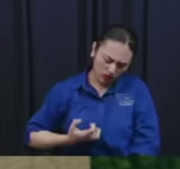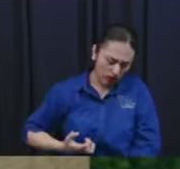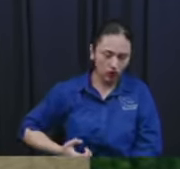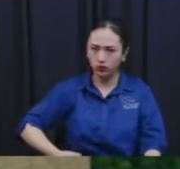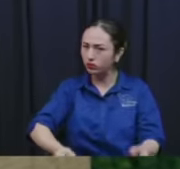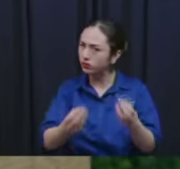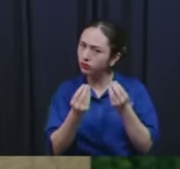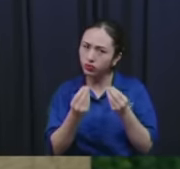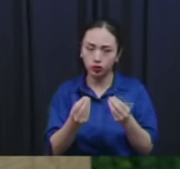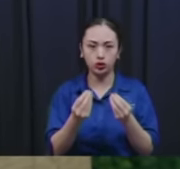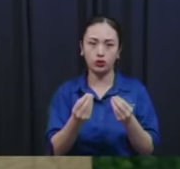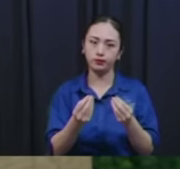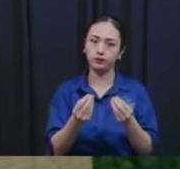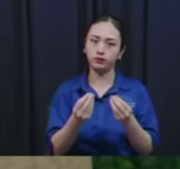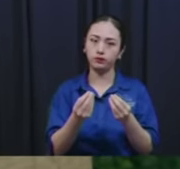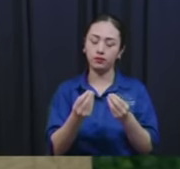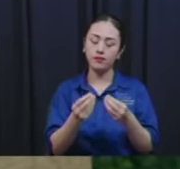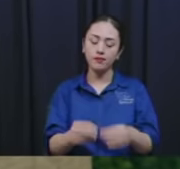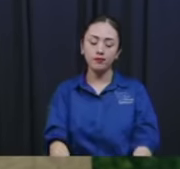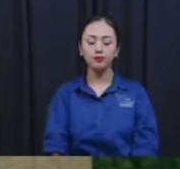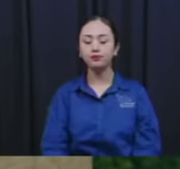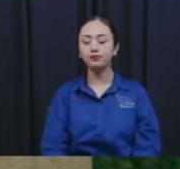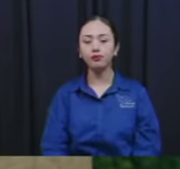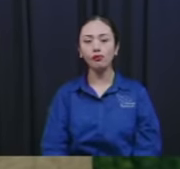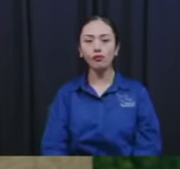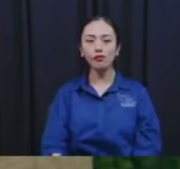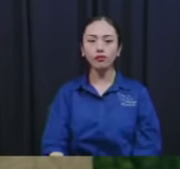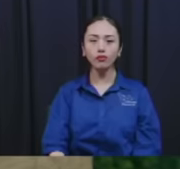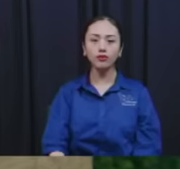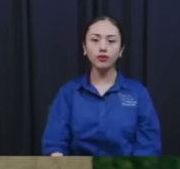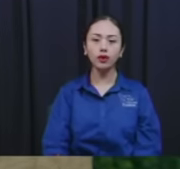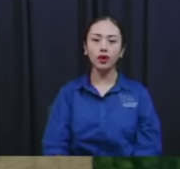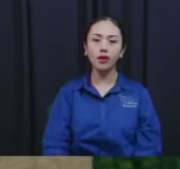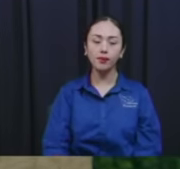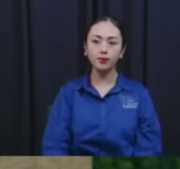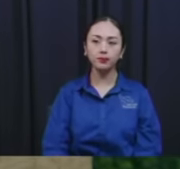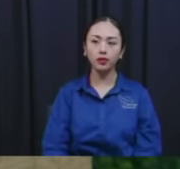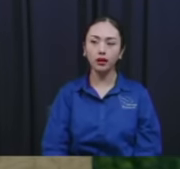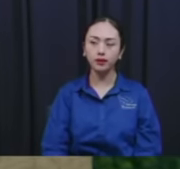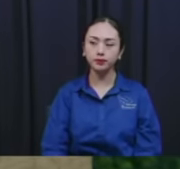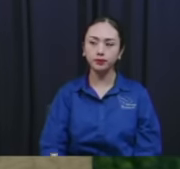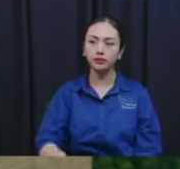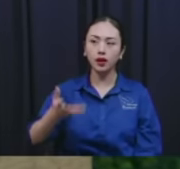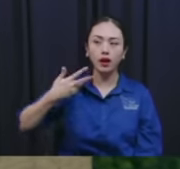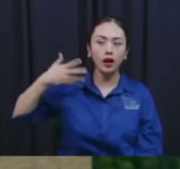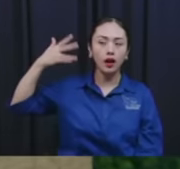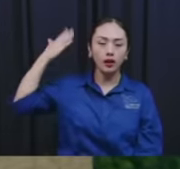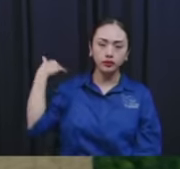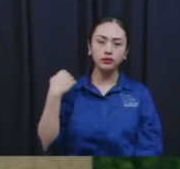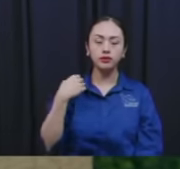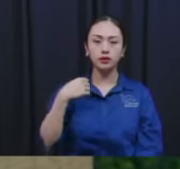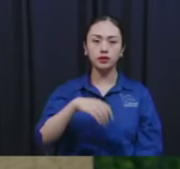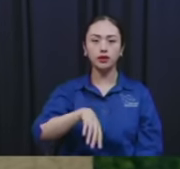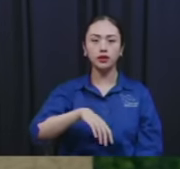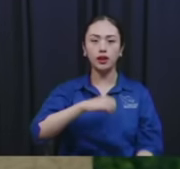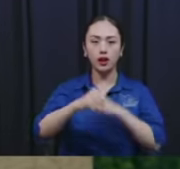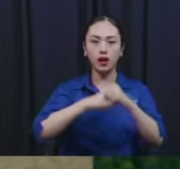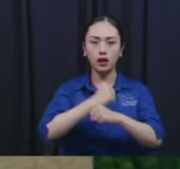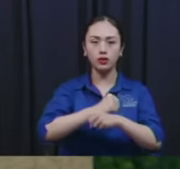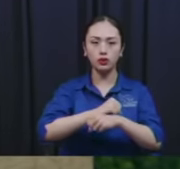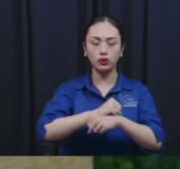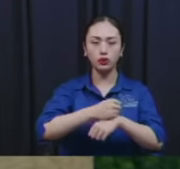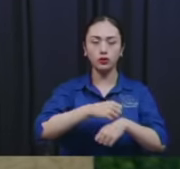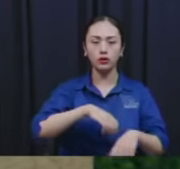el en mayo del 48 14 de mayo del 48 ellos celebraron con ese himno